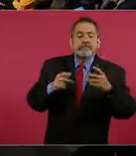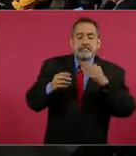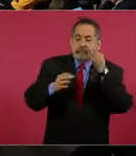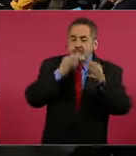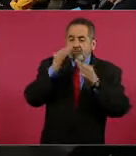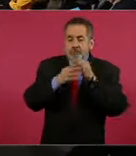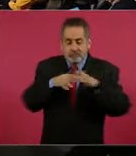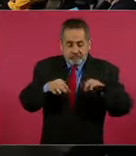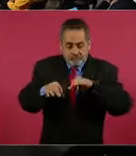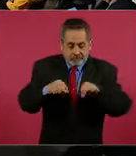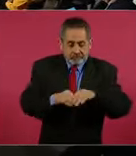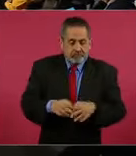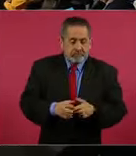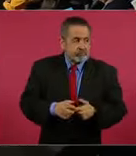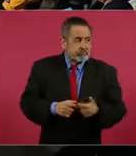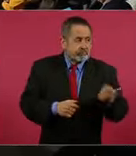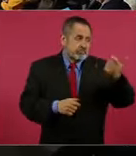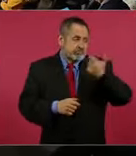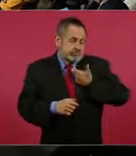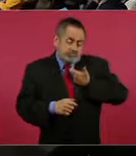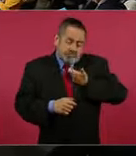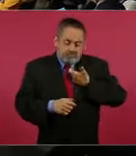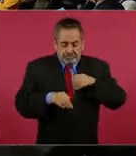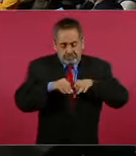su trabajo, no su conciencia.